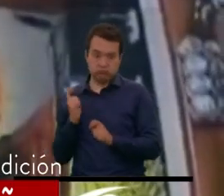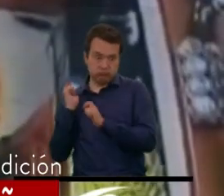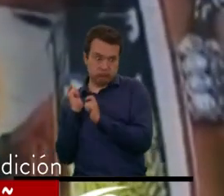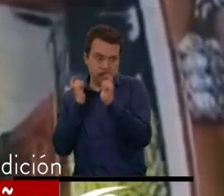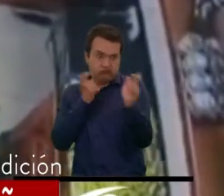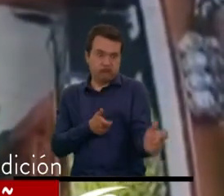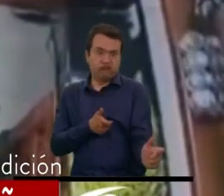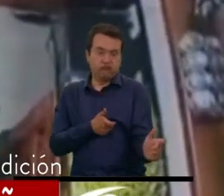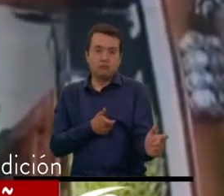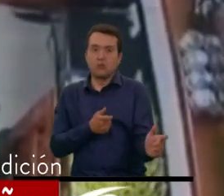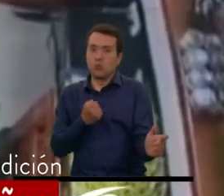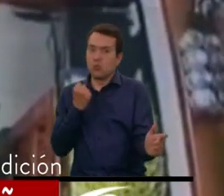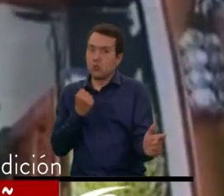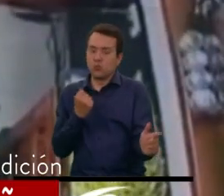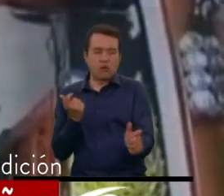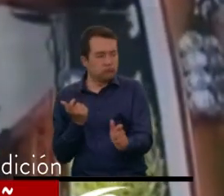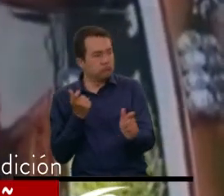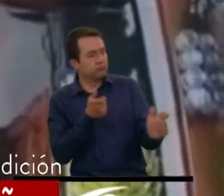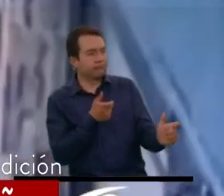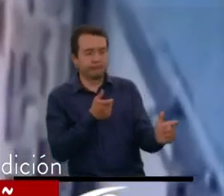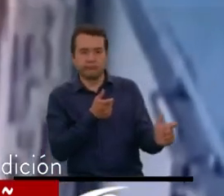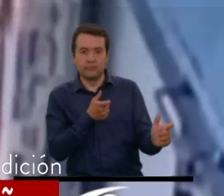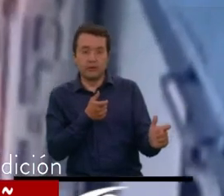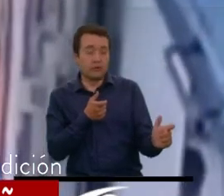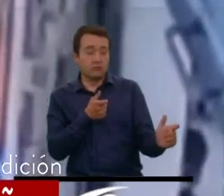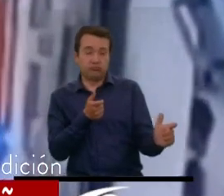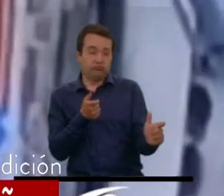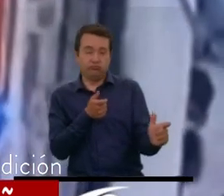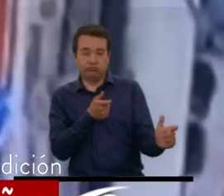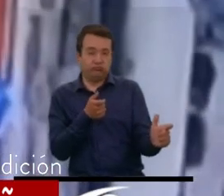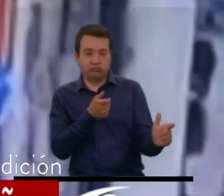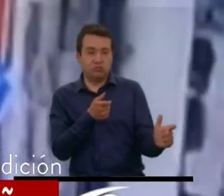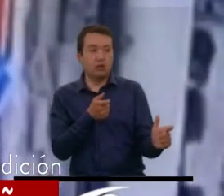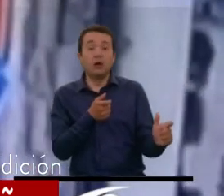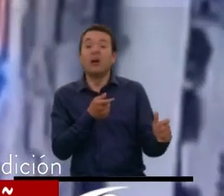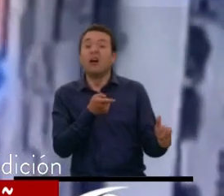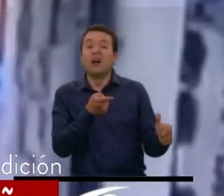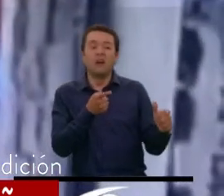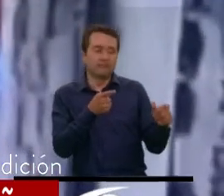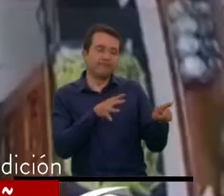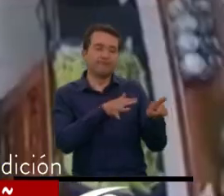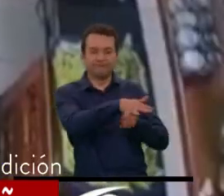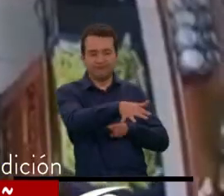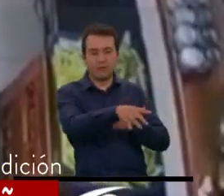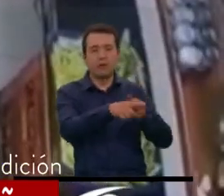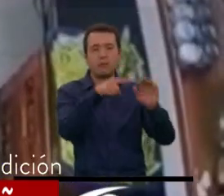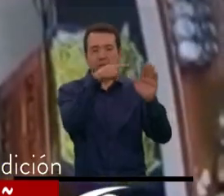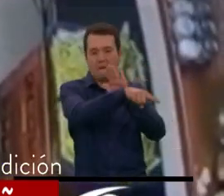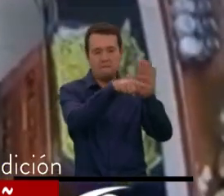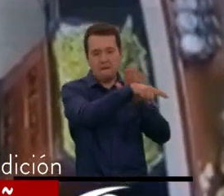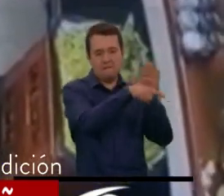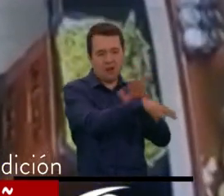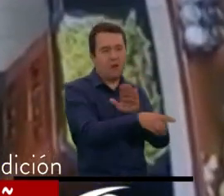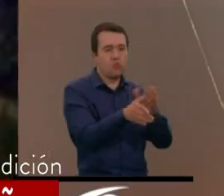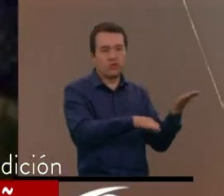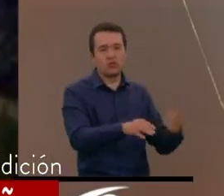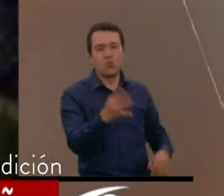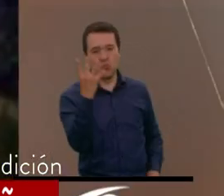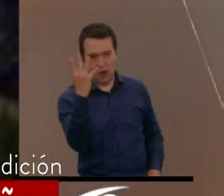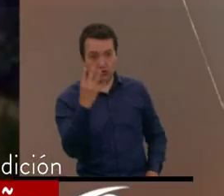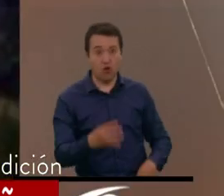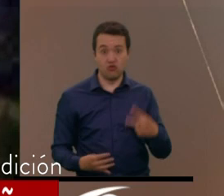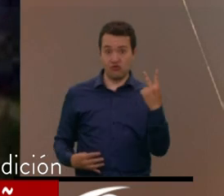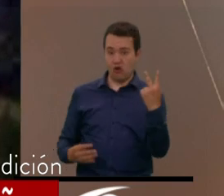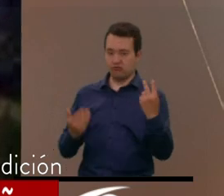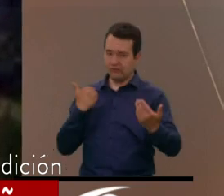tipo fusil. Como resultado de este ataque armado, resultan asesinadas 4 personas, 2 más lesionadas. En un segundo